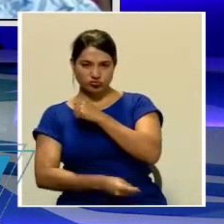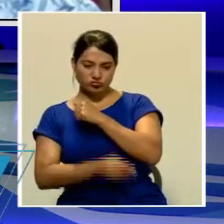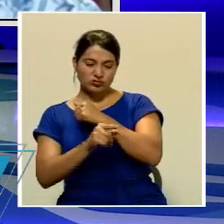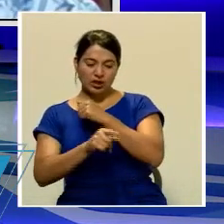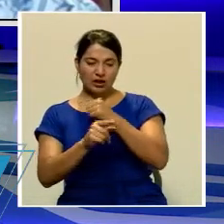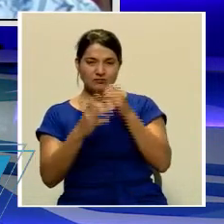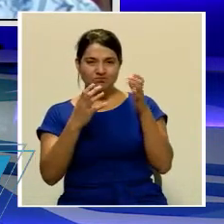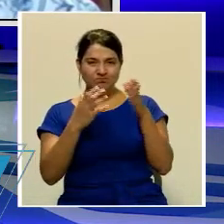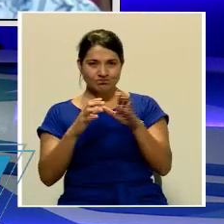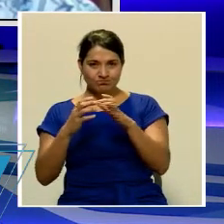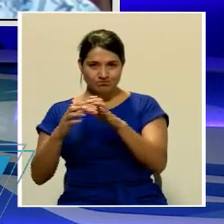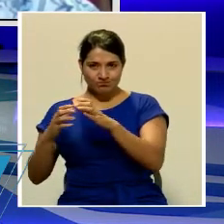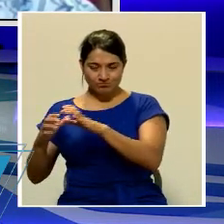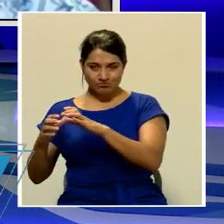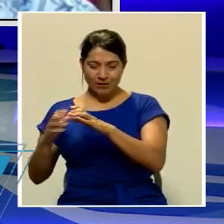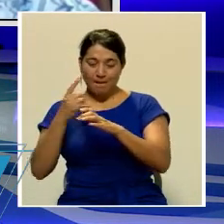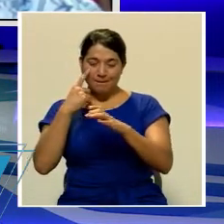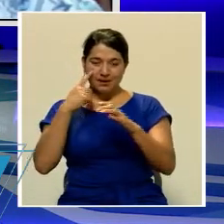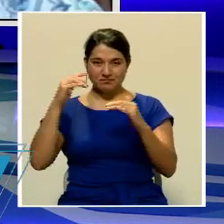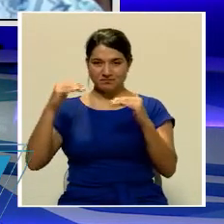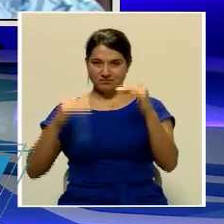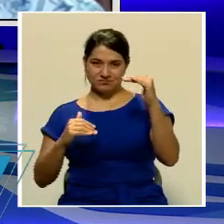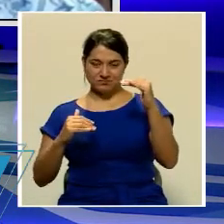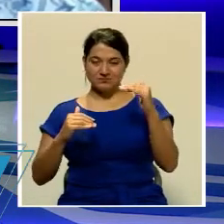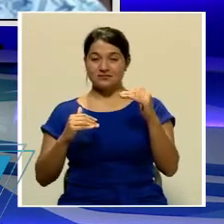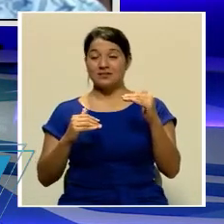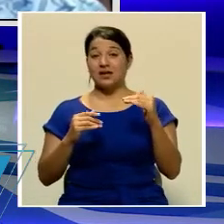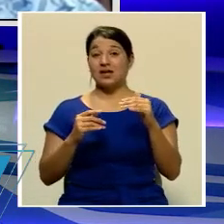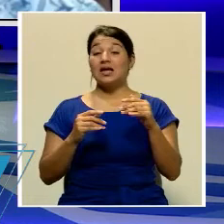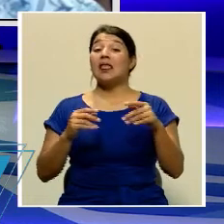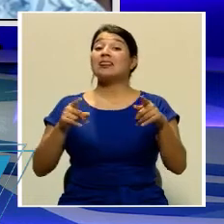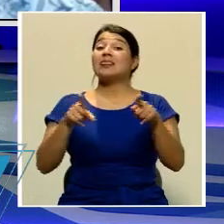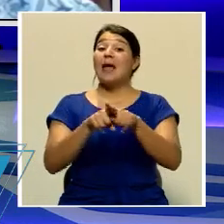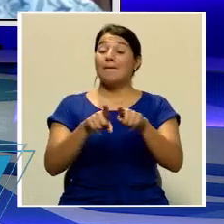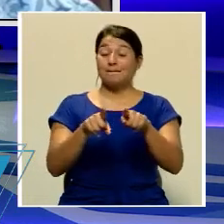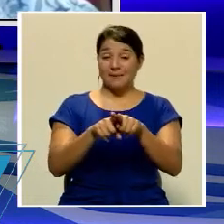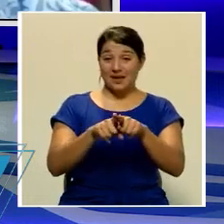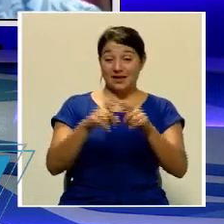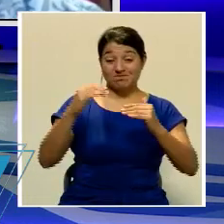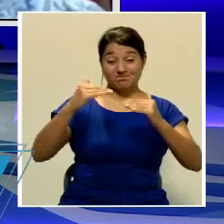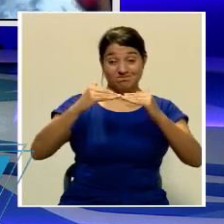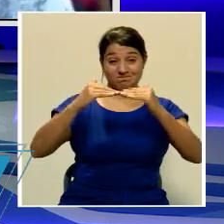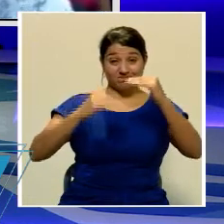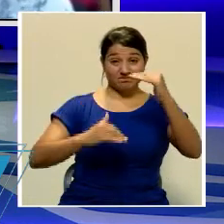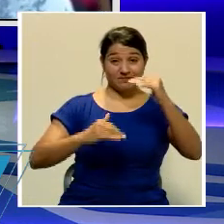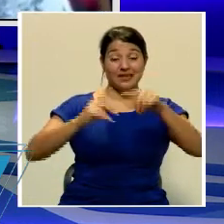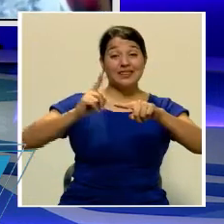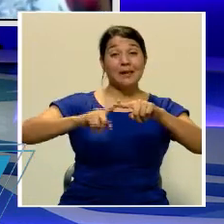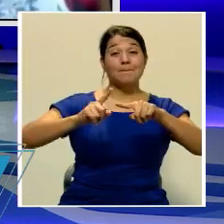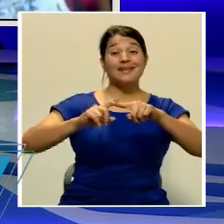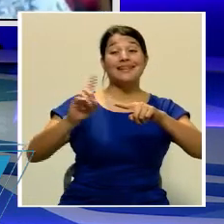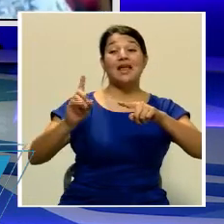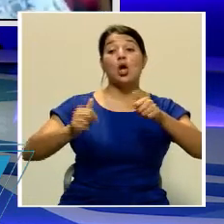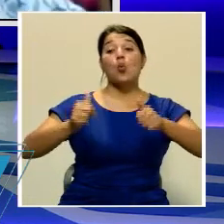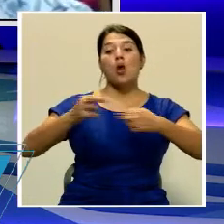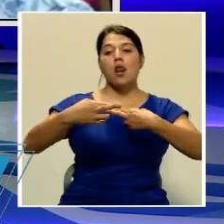regionales que hacen que en este momento, con el tema de la conectividad que era